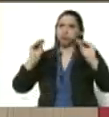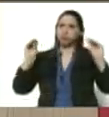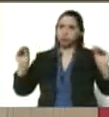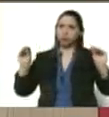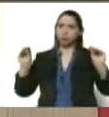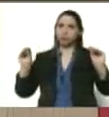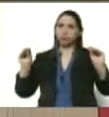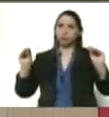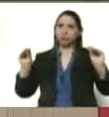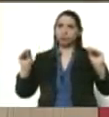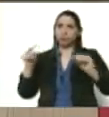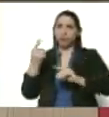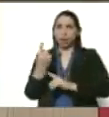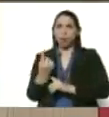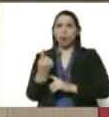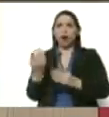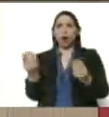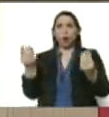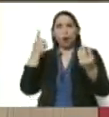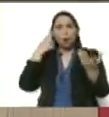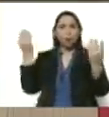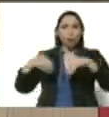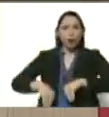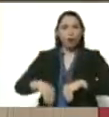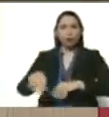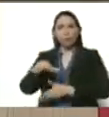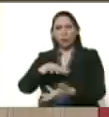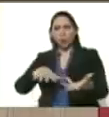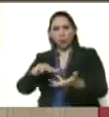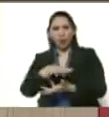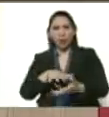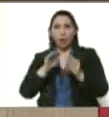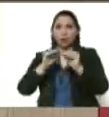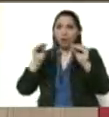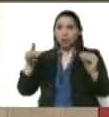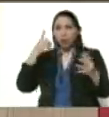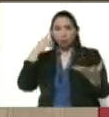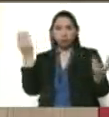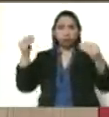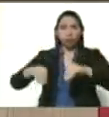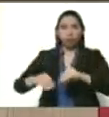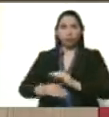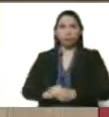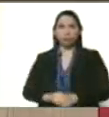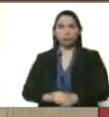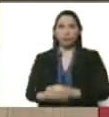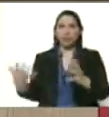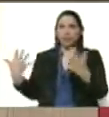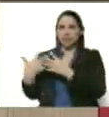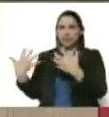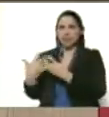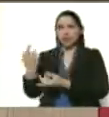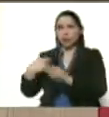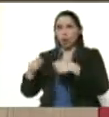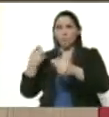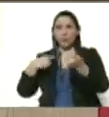justamente a una tregua en los conflictos, hizo un llamado a una tregua a las guerras